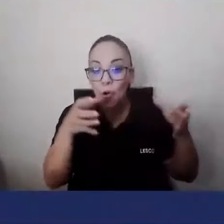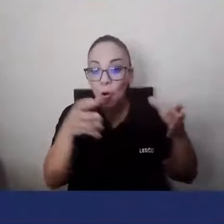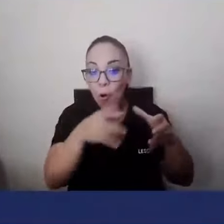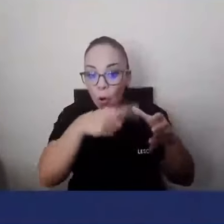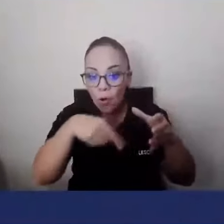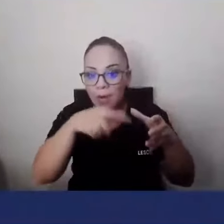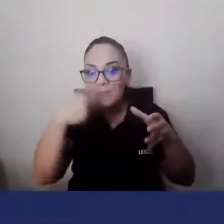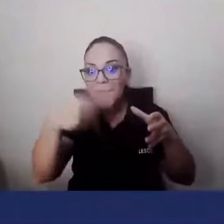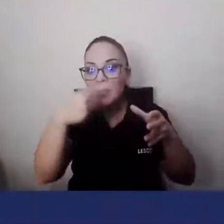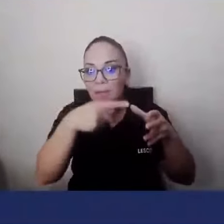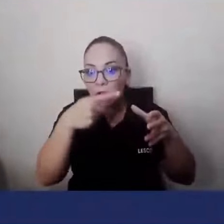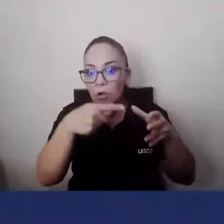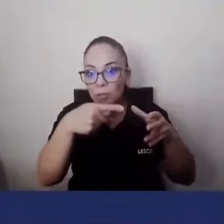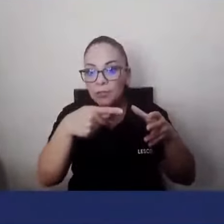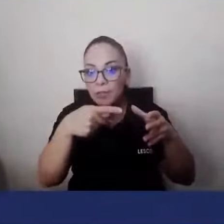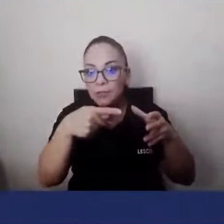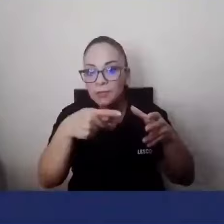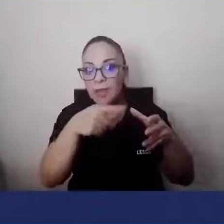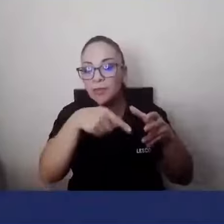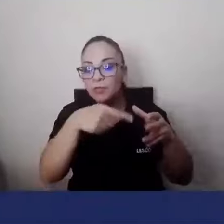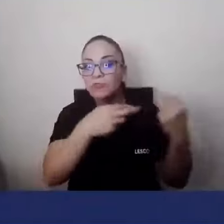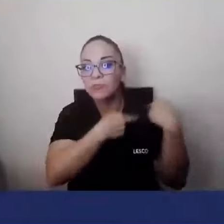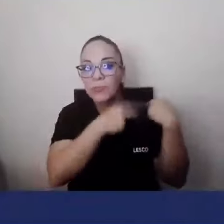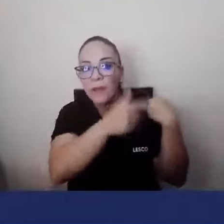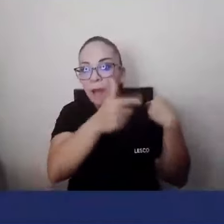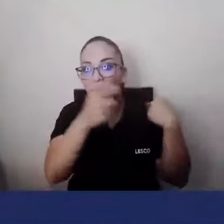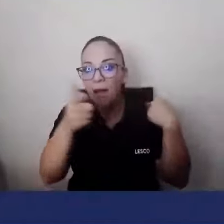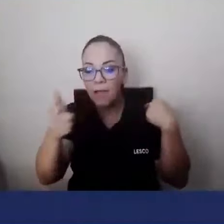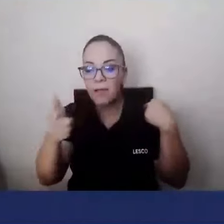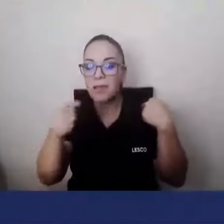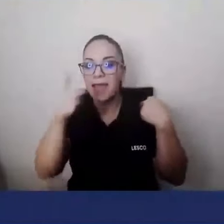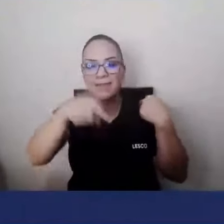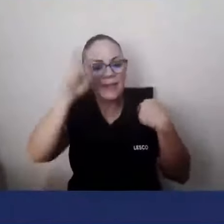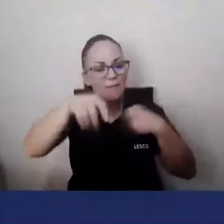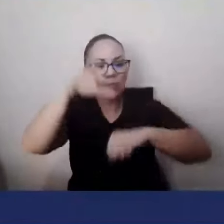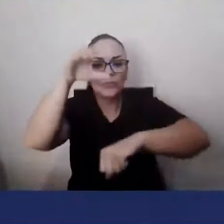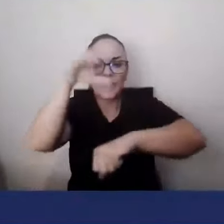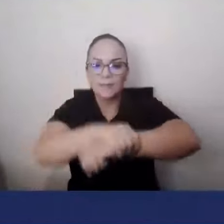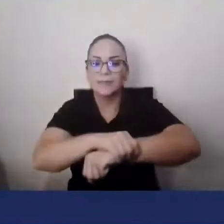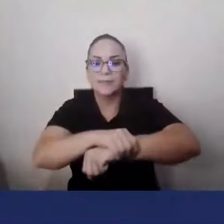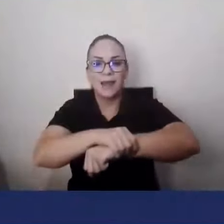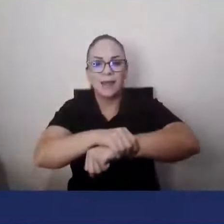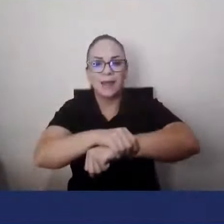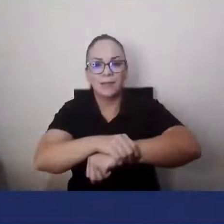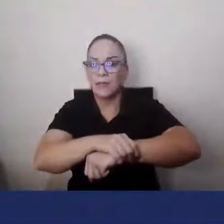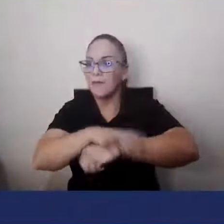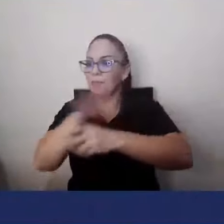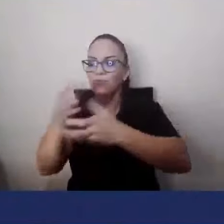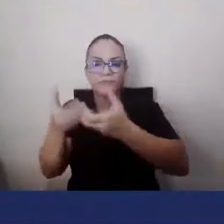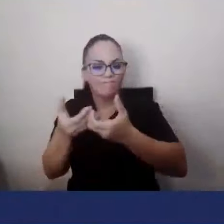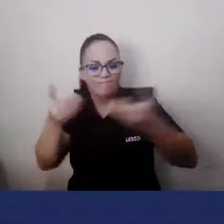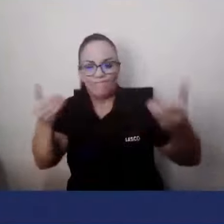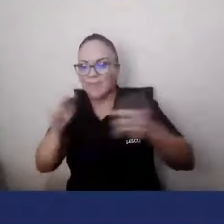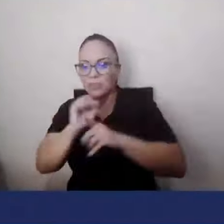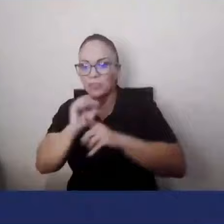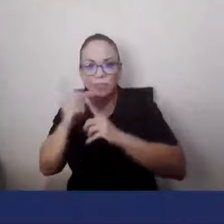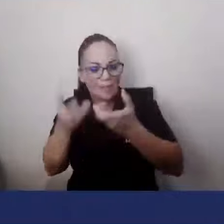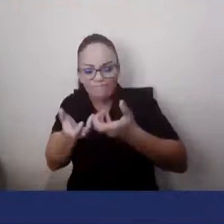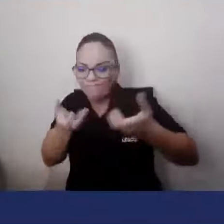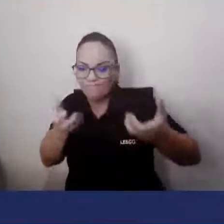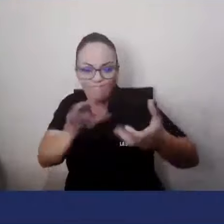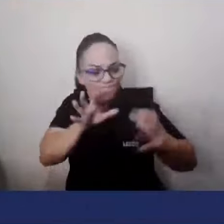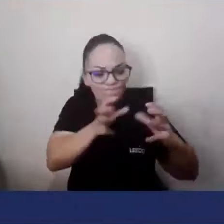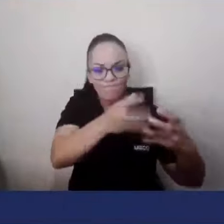peligro. A esos es a los que tenemos que arrestar y aislar de la sociedad. Sabemos quiénes son